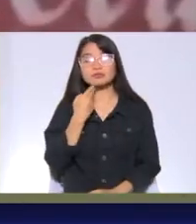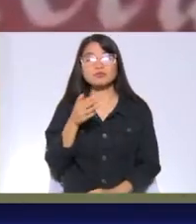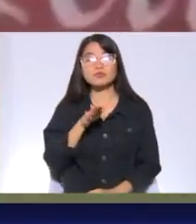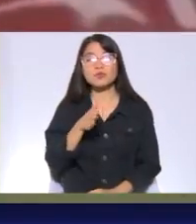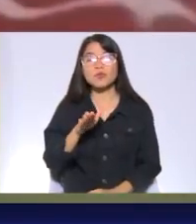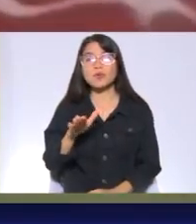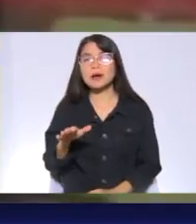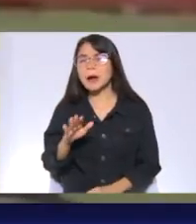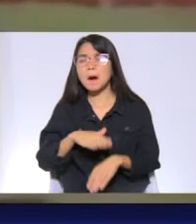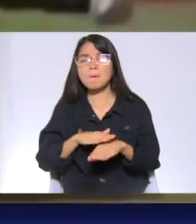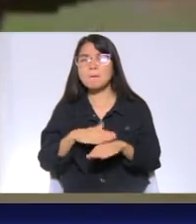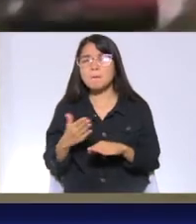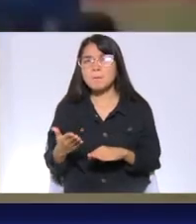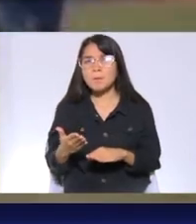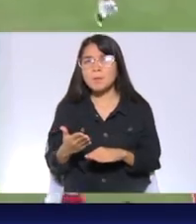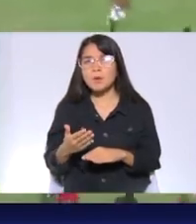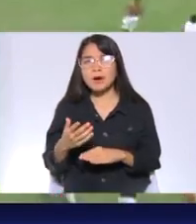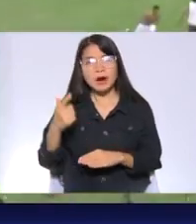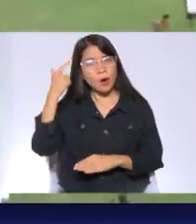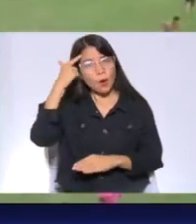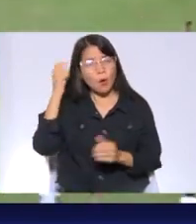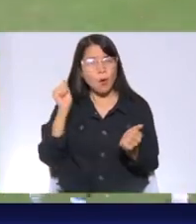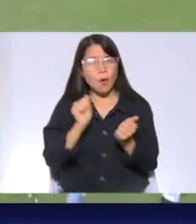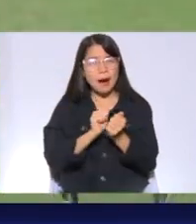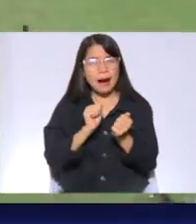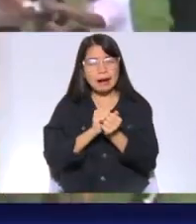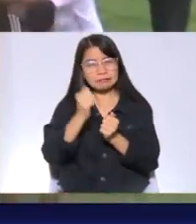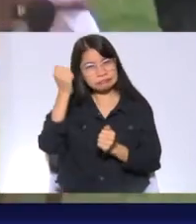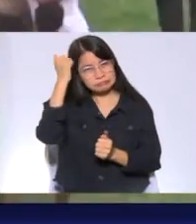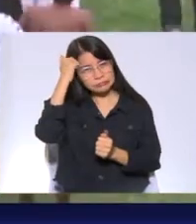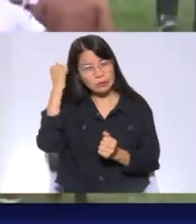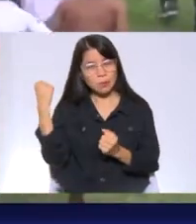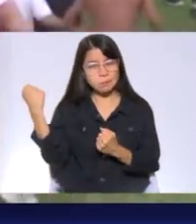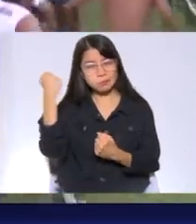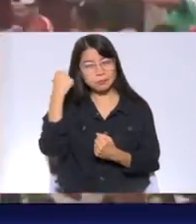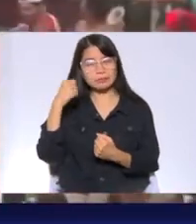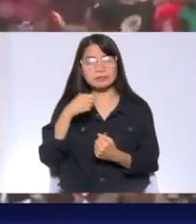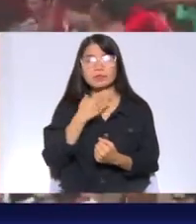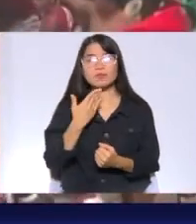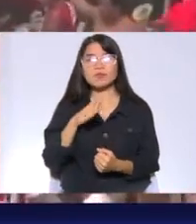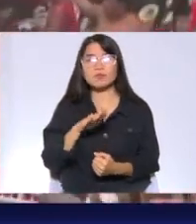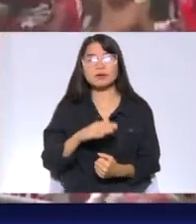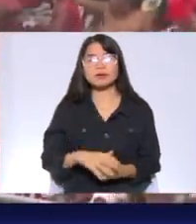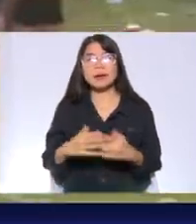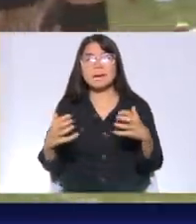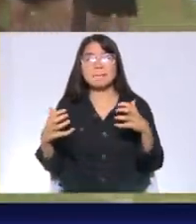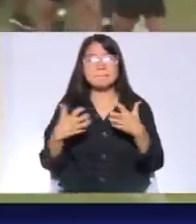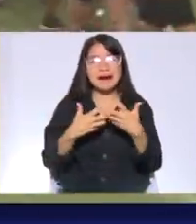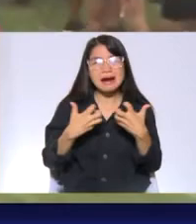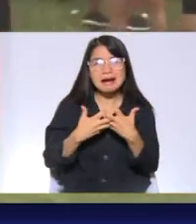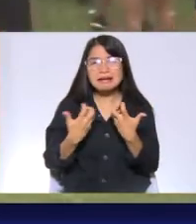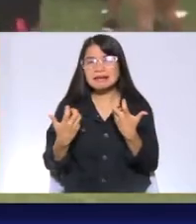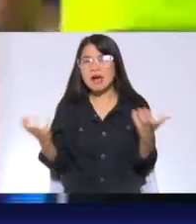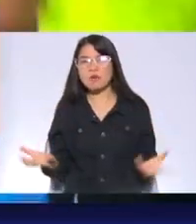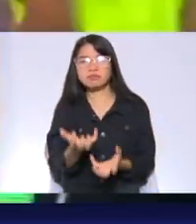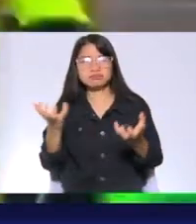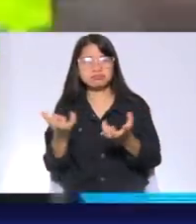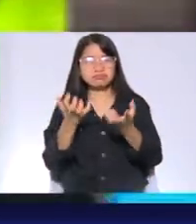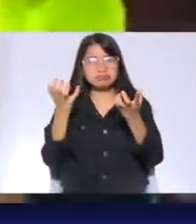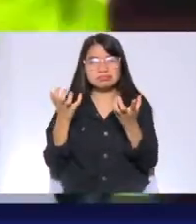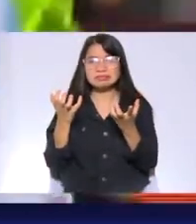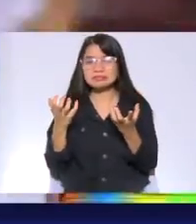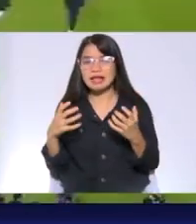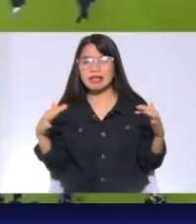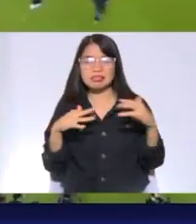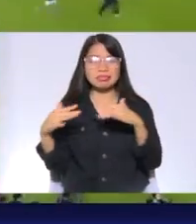comunes. Pero, por desgracia, fuera de la cancha las muertes entre aficionados son aún más comunes. Peleas, incendios, avalanchas... Muchos